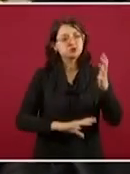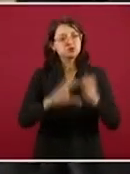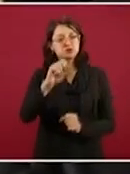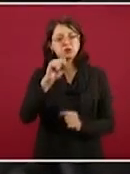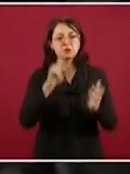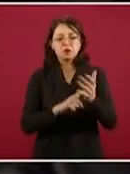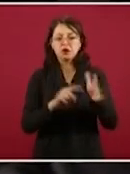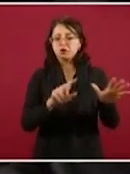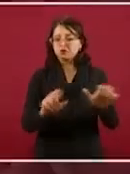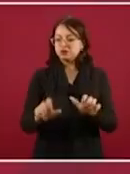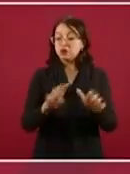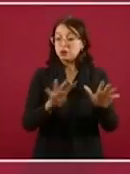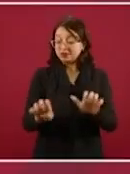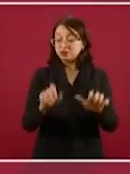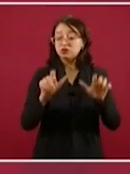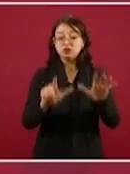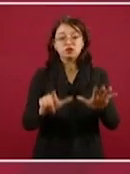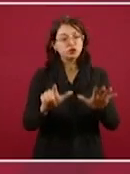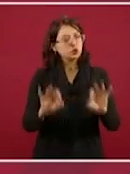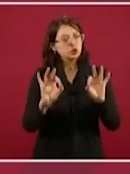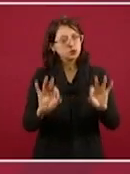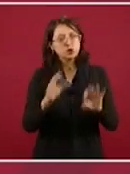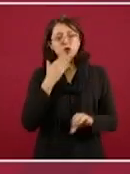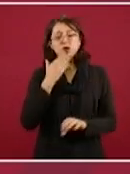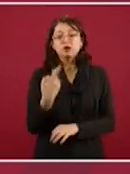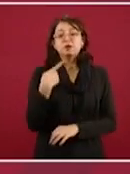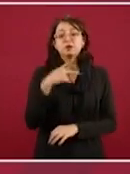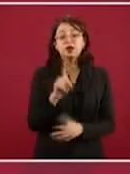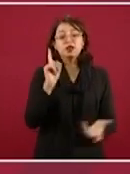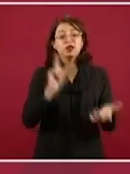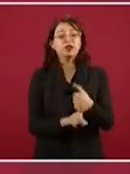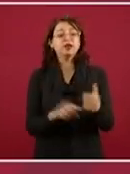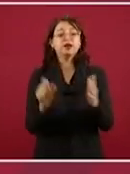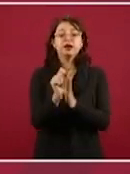ese artículo que era el 103,